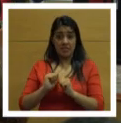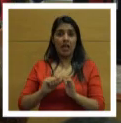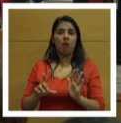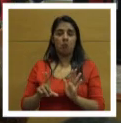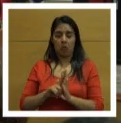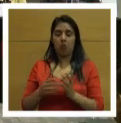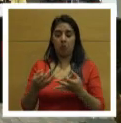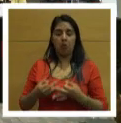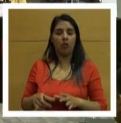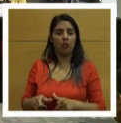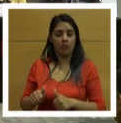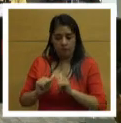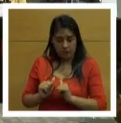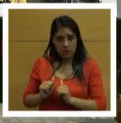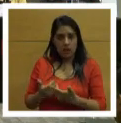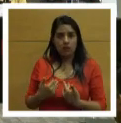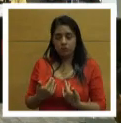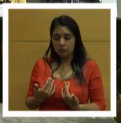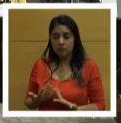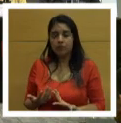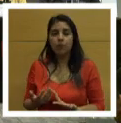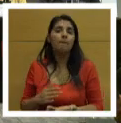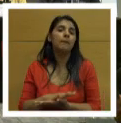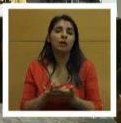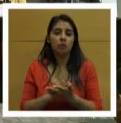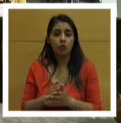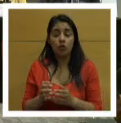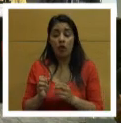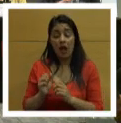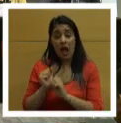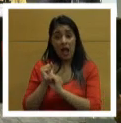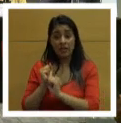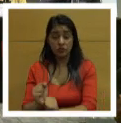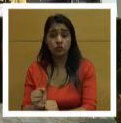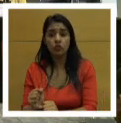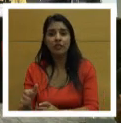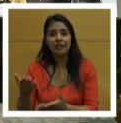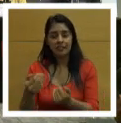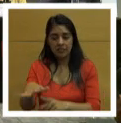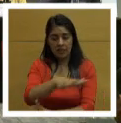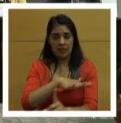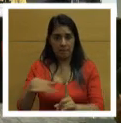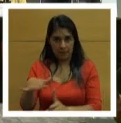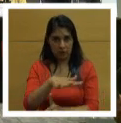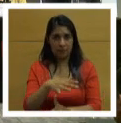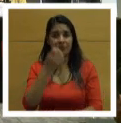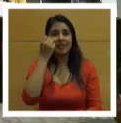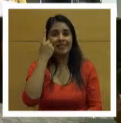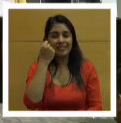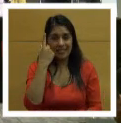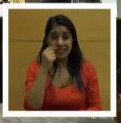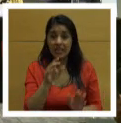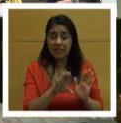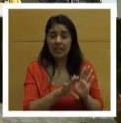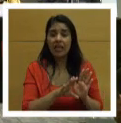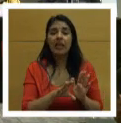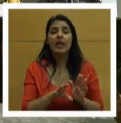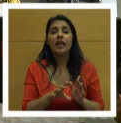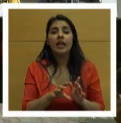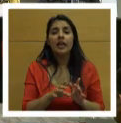de los requisitos, la legítima defensa es la agresión ilegítima y la necesidad del medio. Y se entiende por la doctrina que la legítima